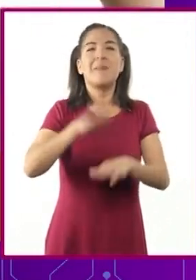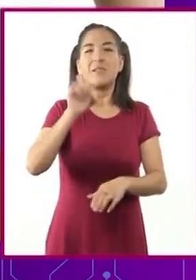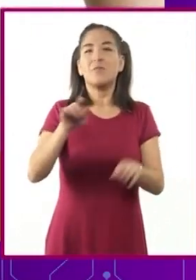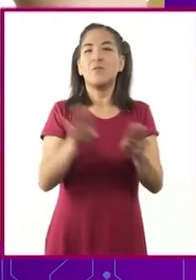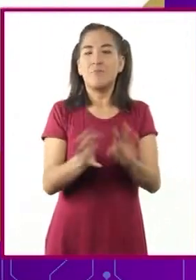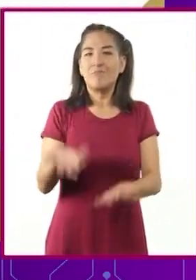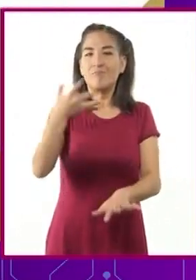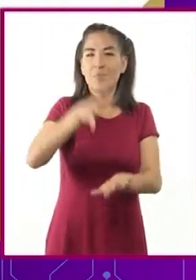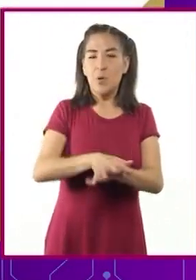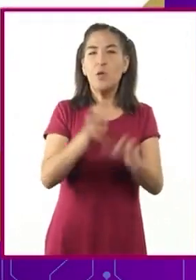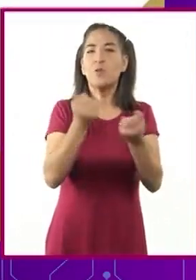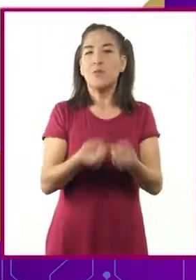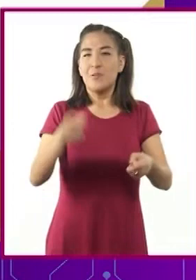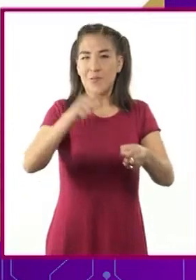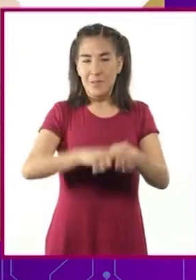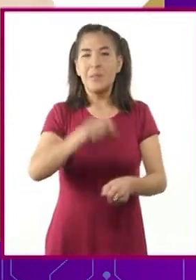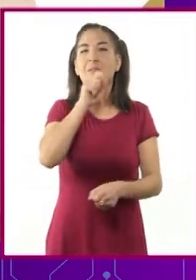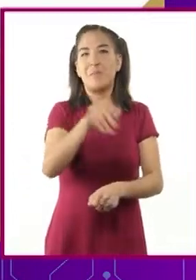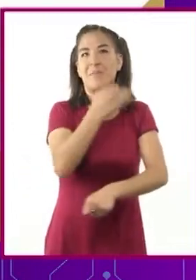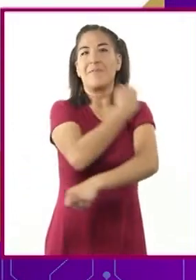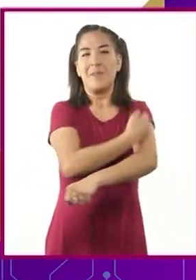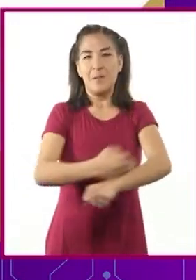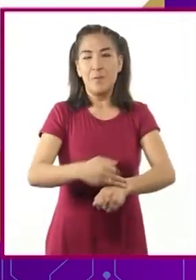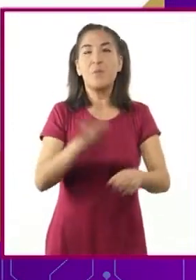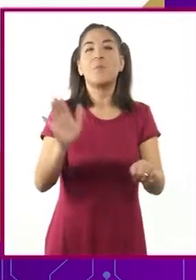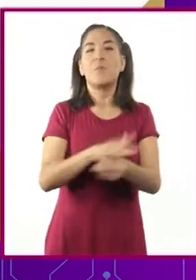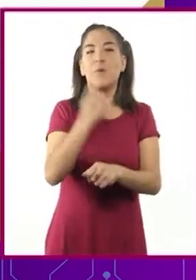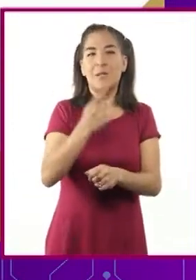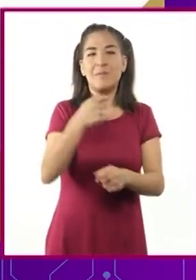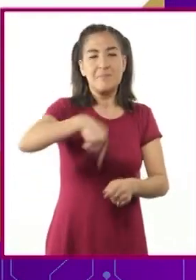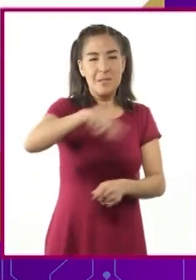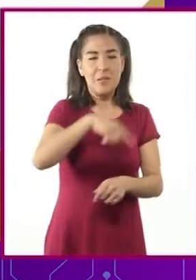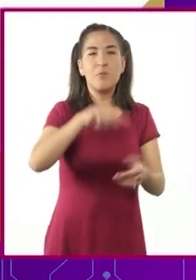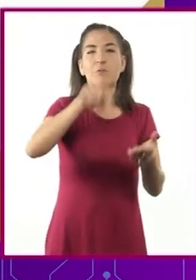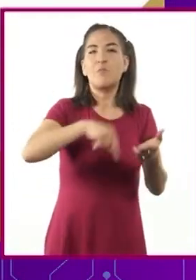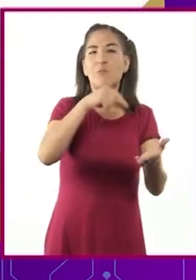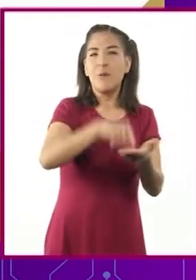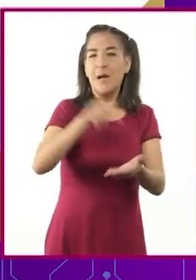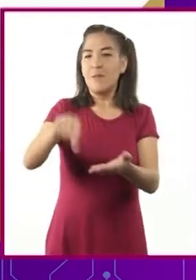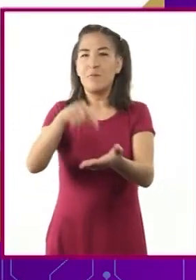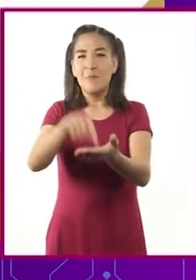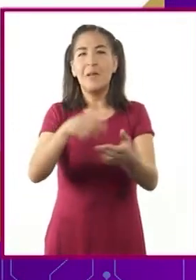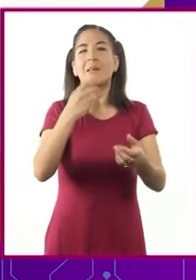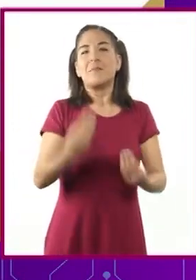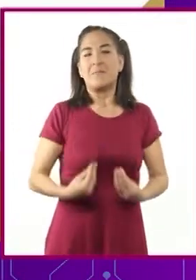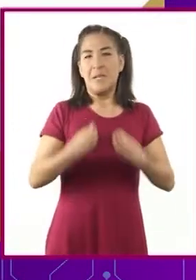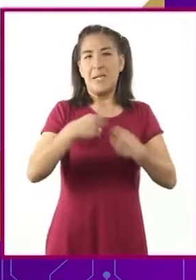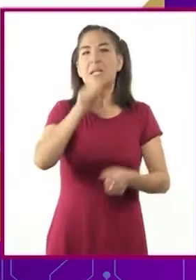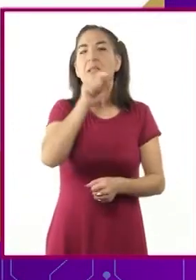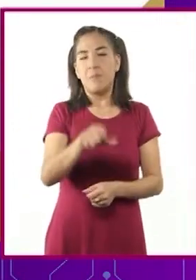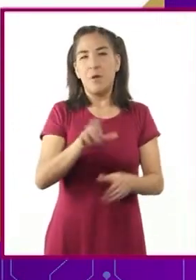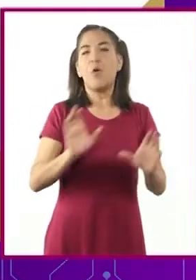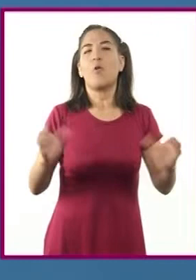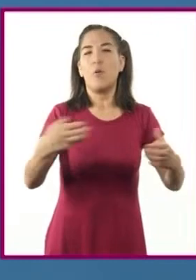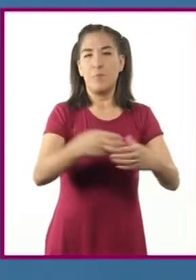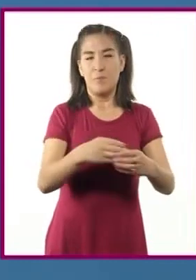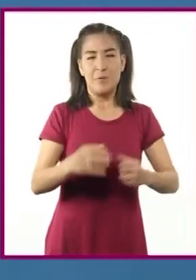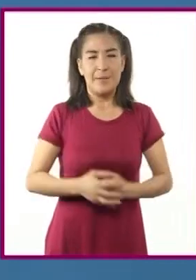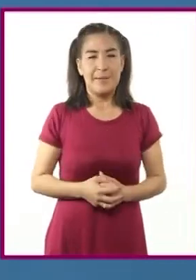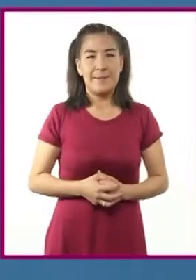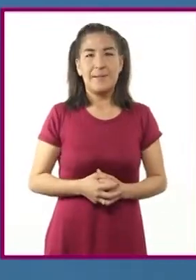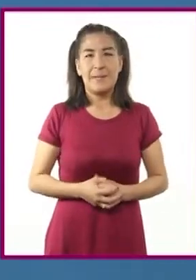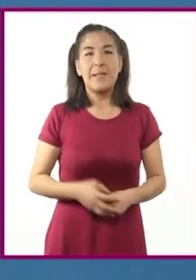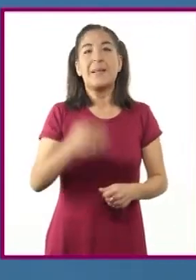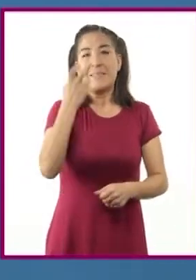integración social y familiar debido al tamaño de las localidades y/o comunidades.